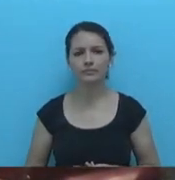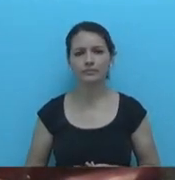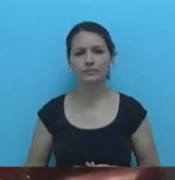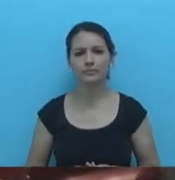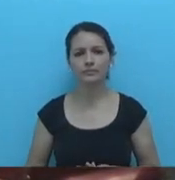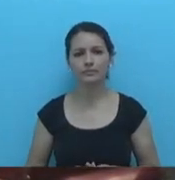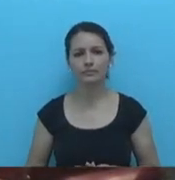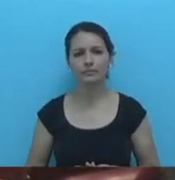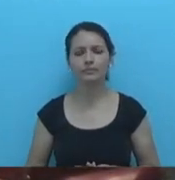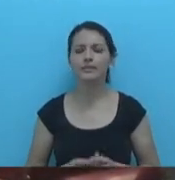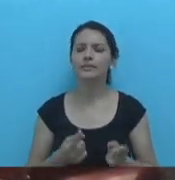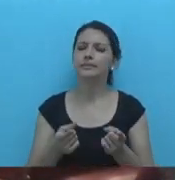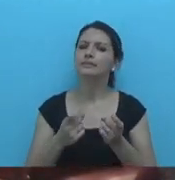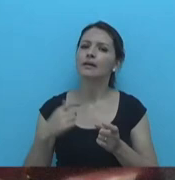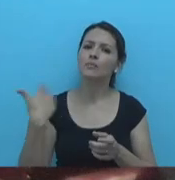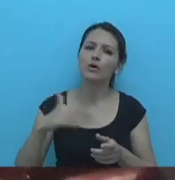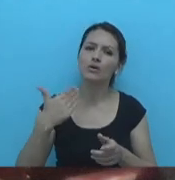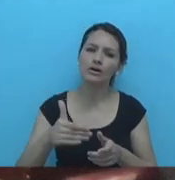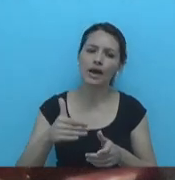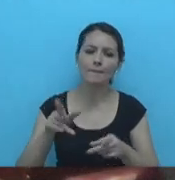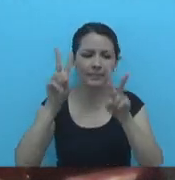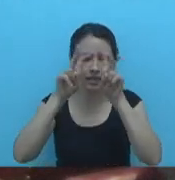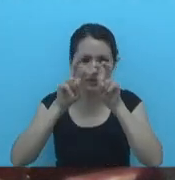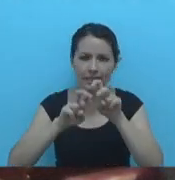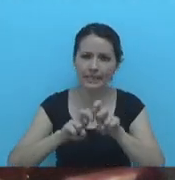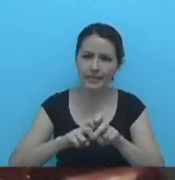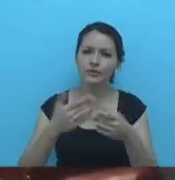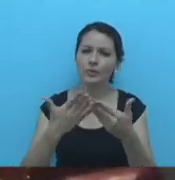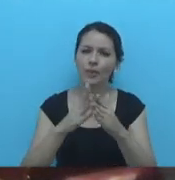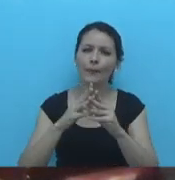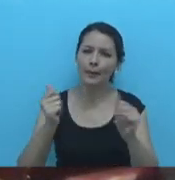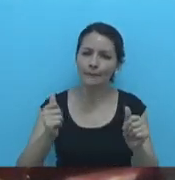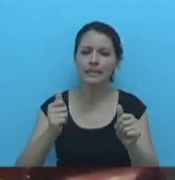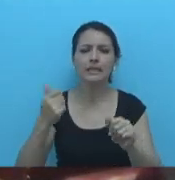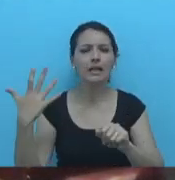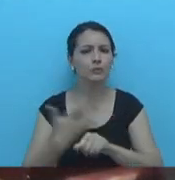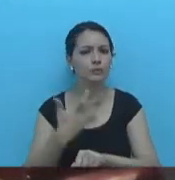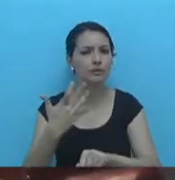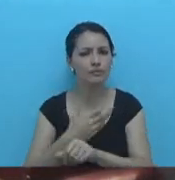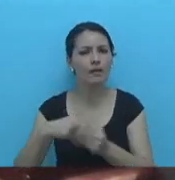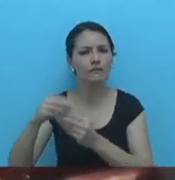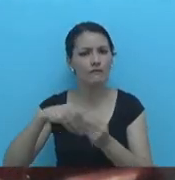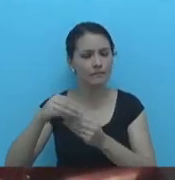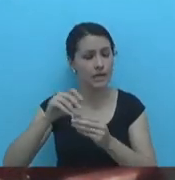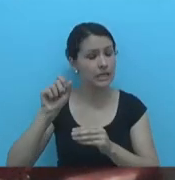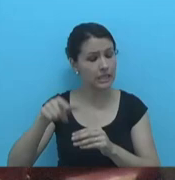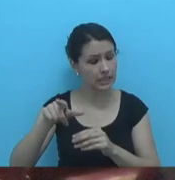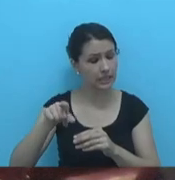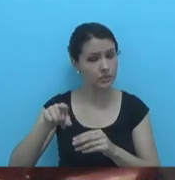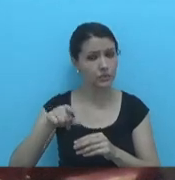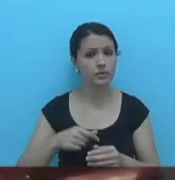creo que la celeridad para terminar con este verdadero calvario de las familias, de la familia que